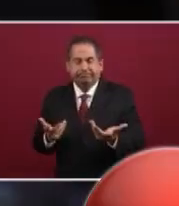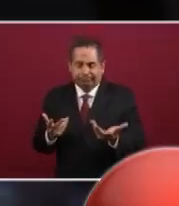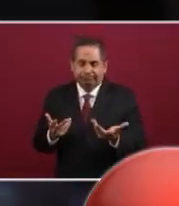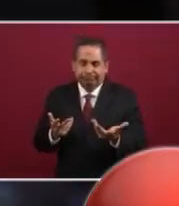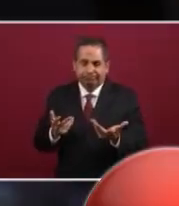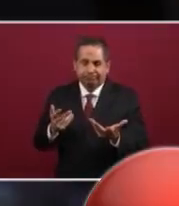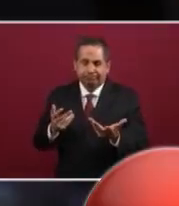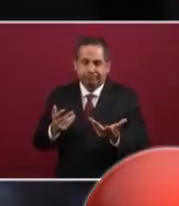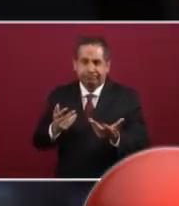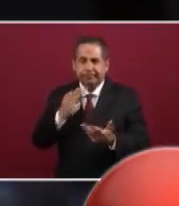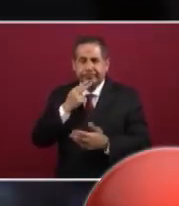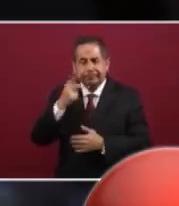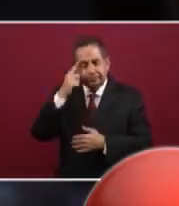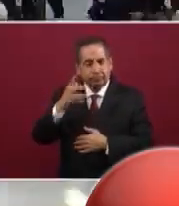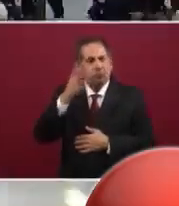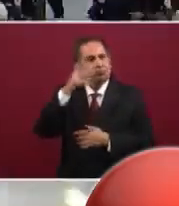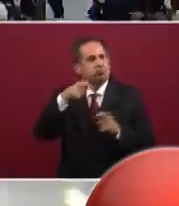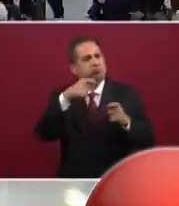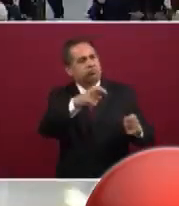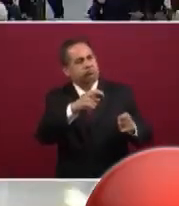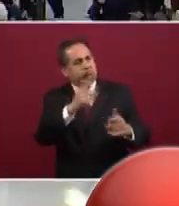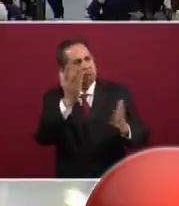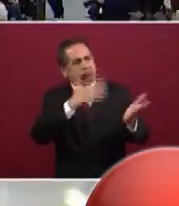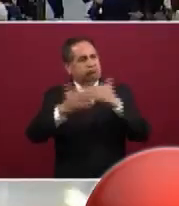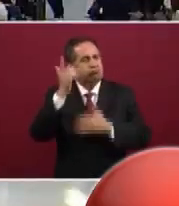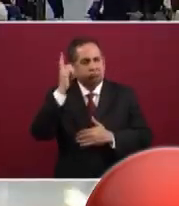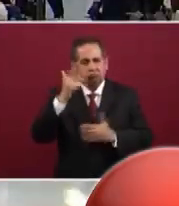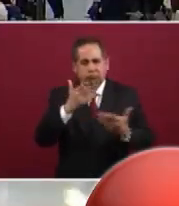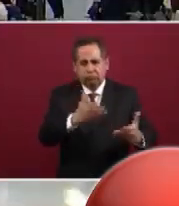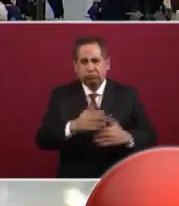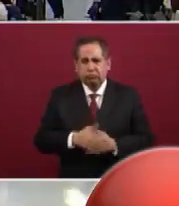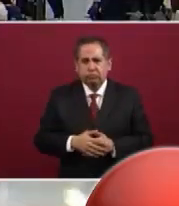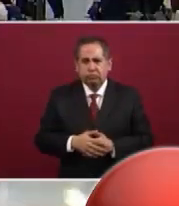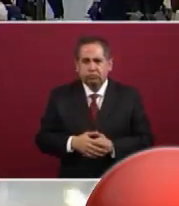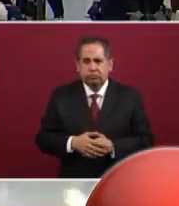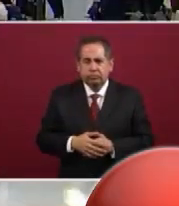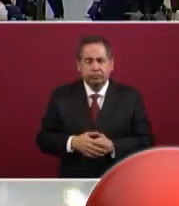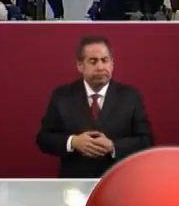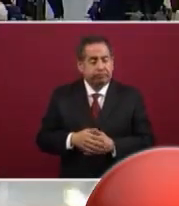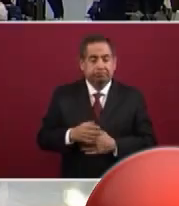pueden servir para que usted tenga éxito. El primer poder,